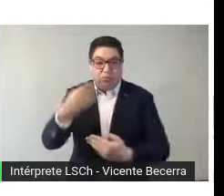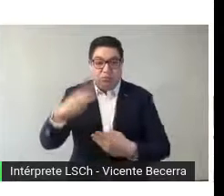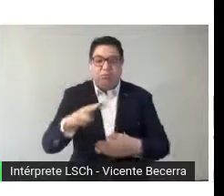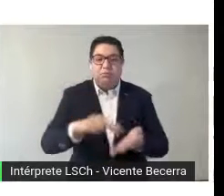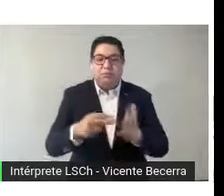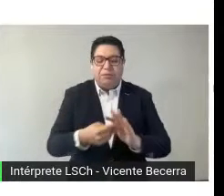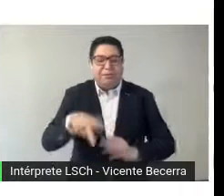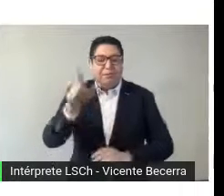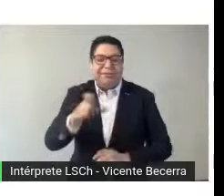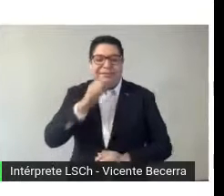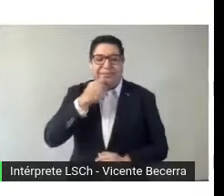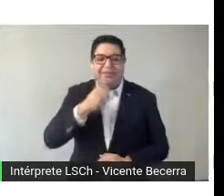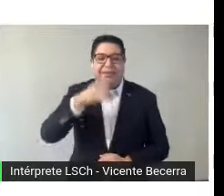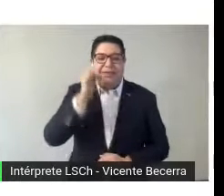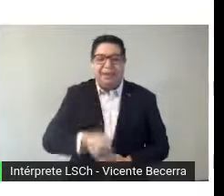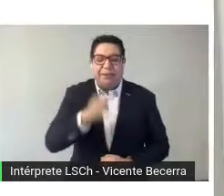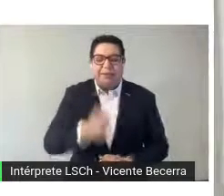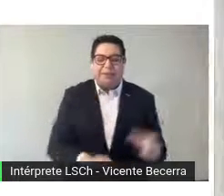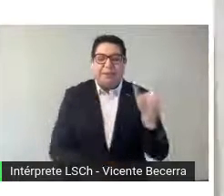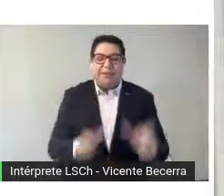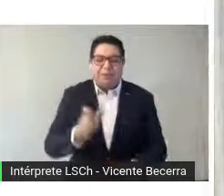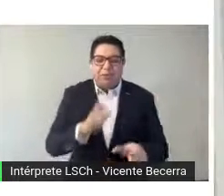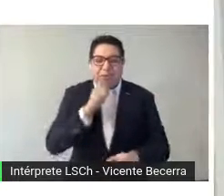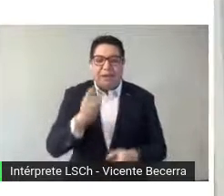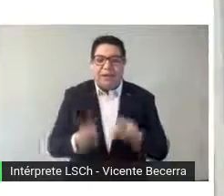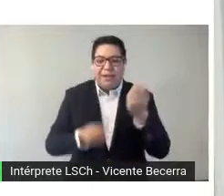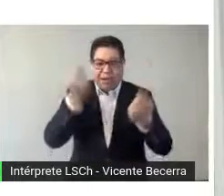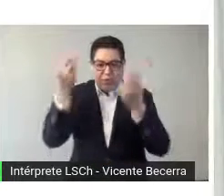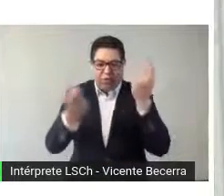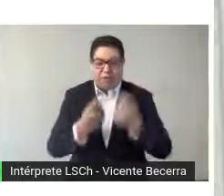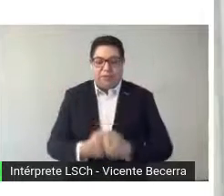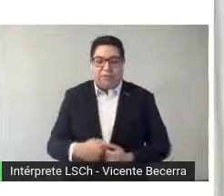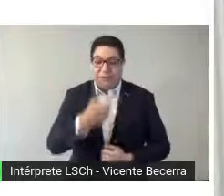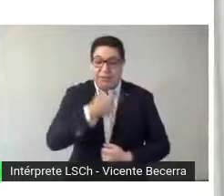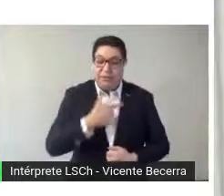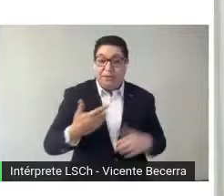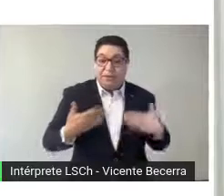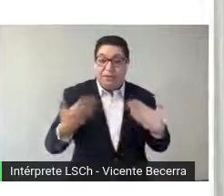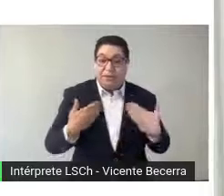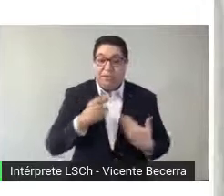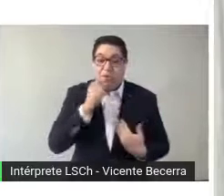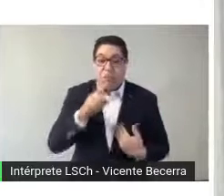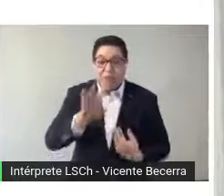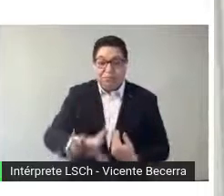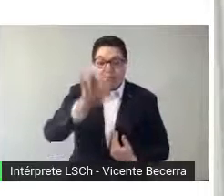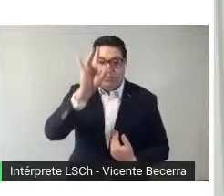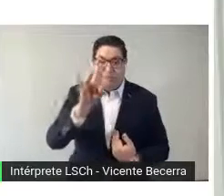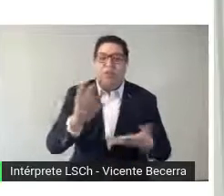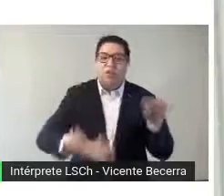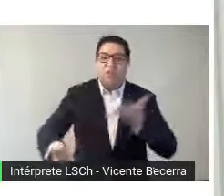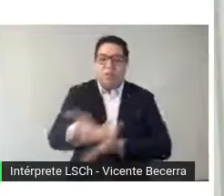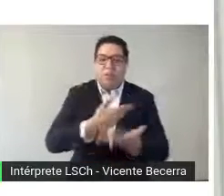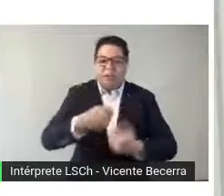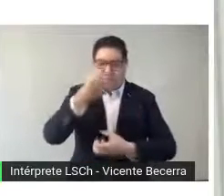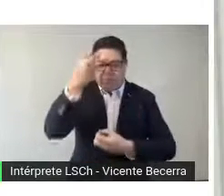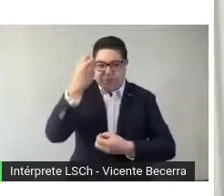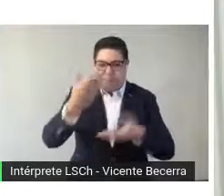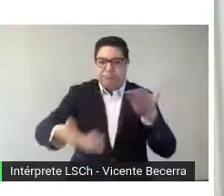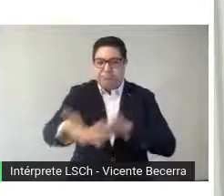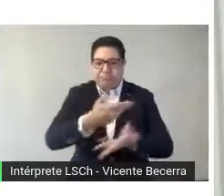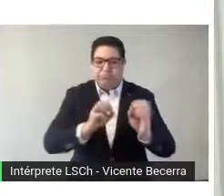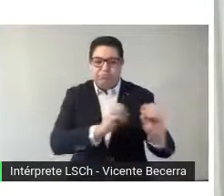siempre pueden ser resueltos con innovación. Mi motivación tiene que ver con lo fundamental que es compartir el conocimiento,